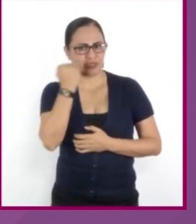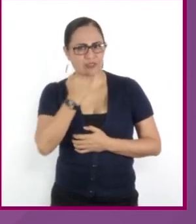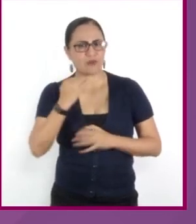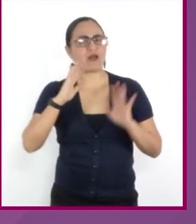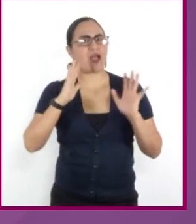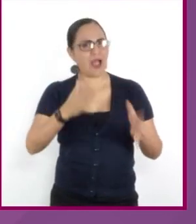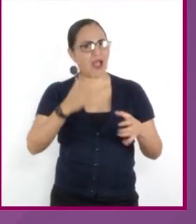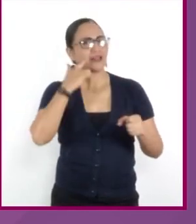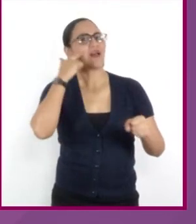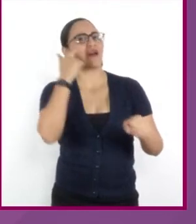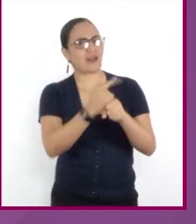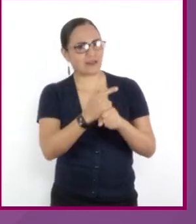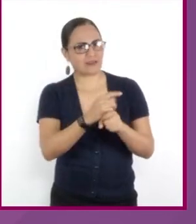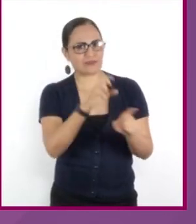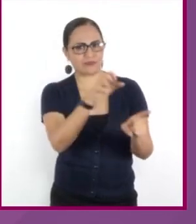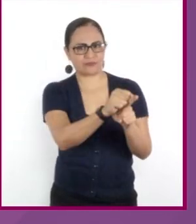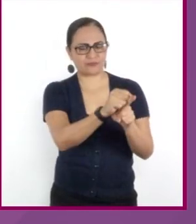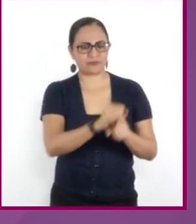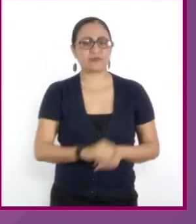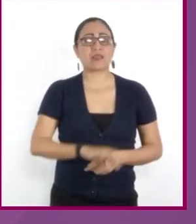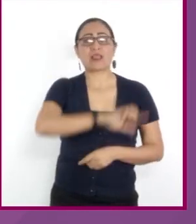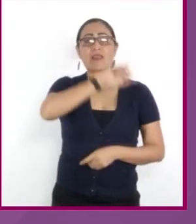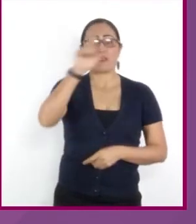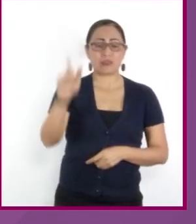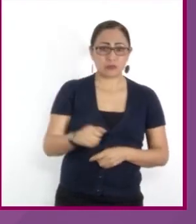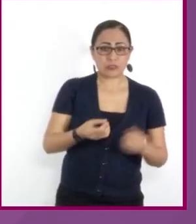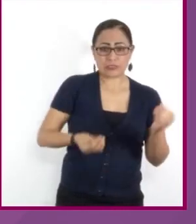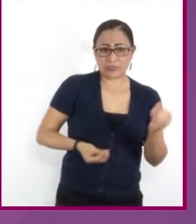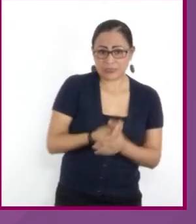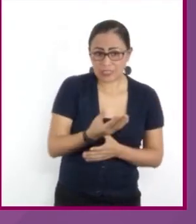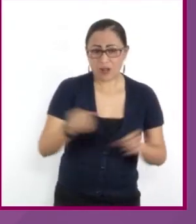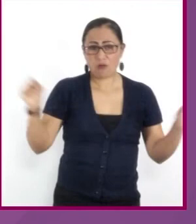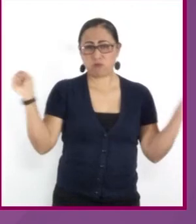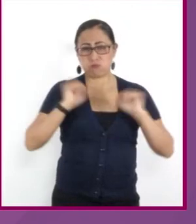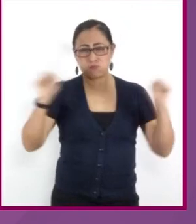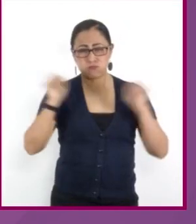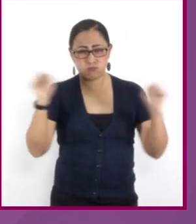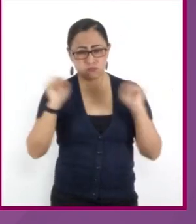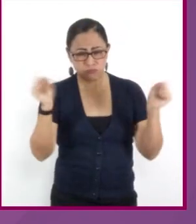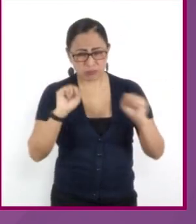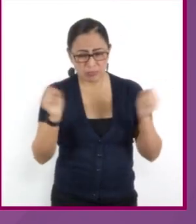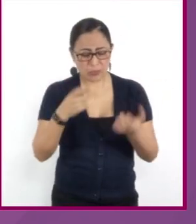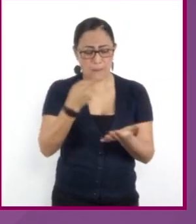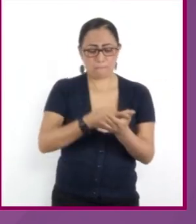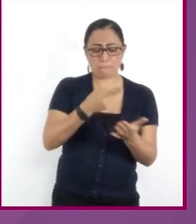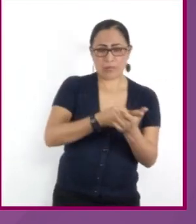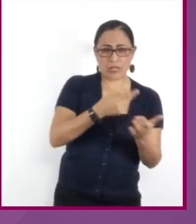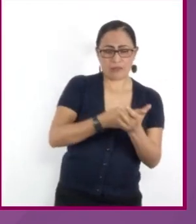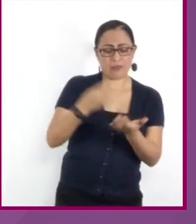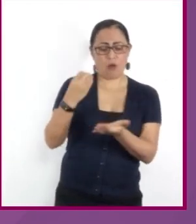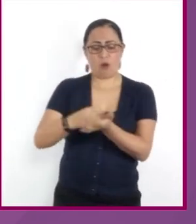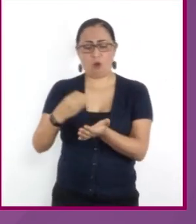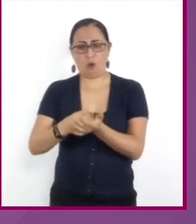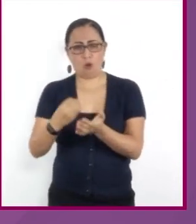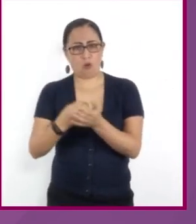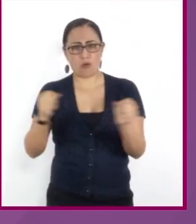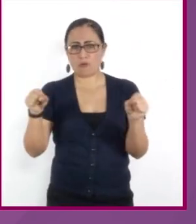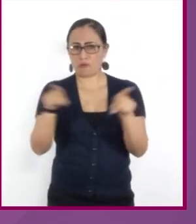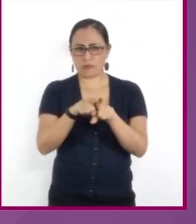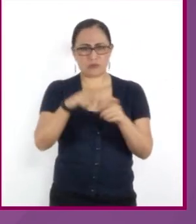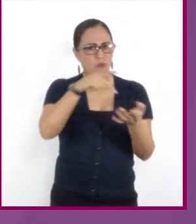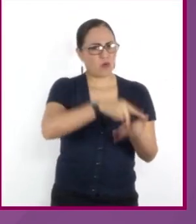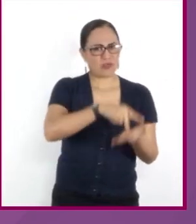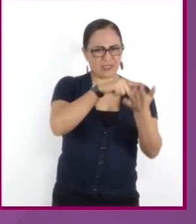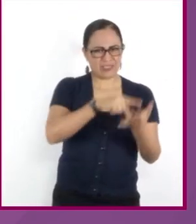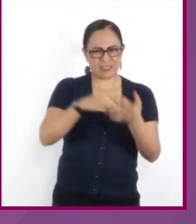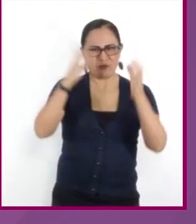encontrado. Luego salió corriendo hacia el castillo y tomó una pieza de plata y una de oro del mismo peso que la